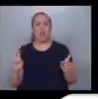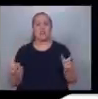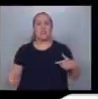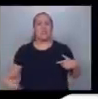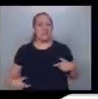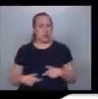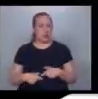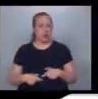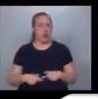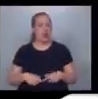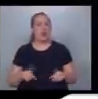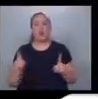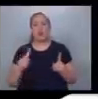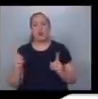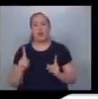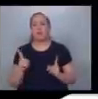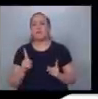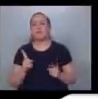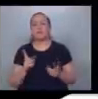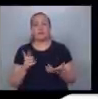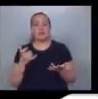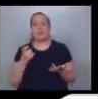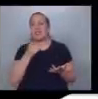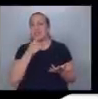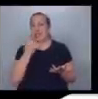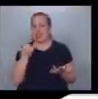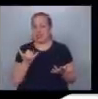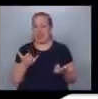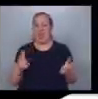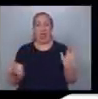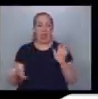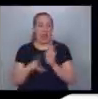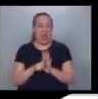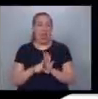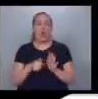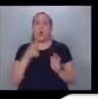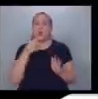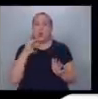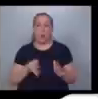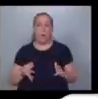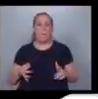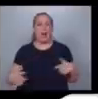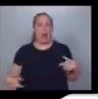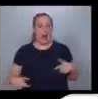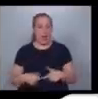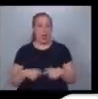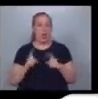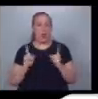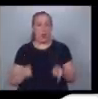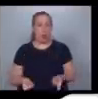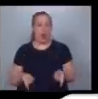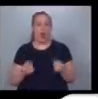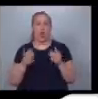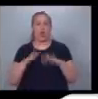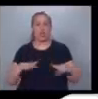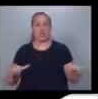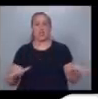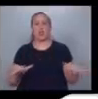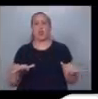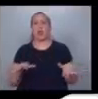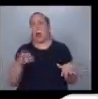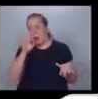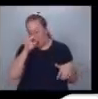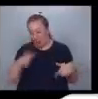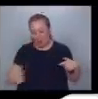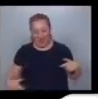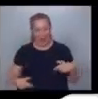por más que los tengan, porque sí, la ley lo estipula y obliga. En realidad los chicos rara vez se lo ponen. Esto